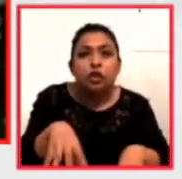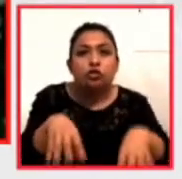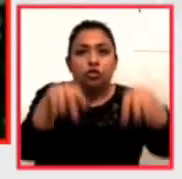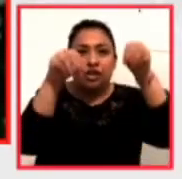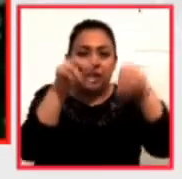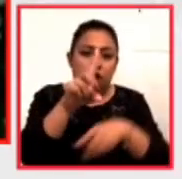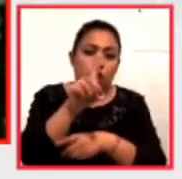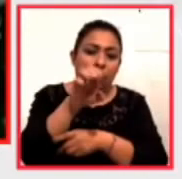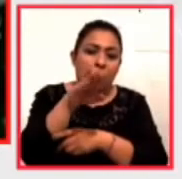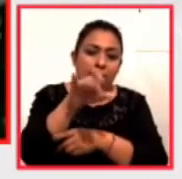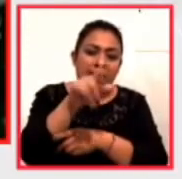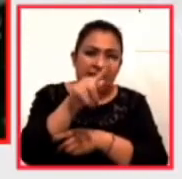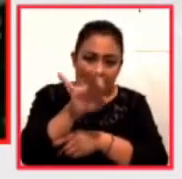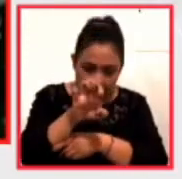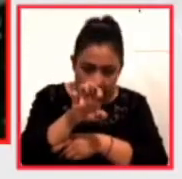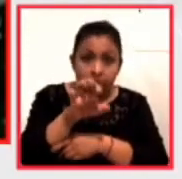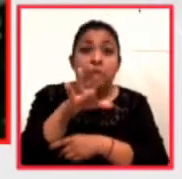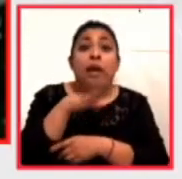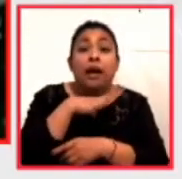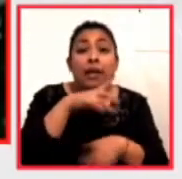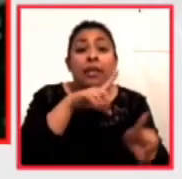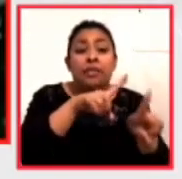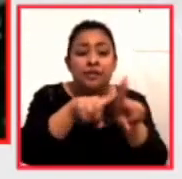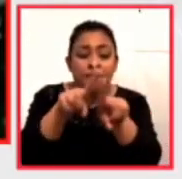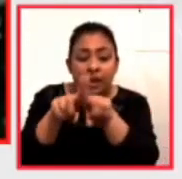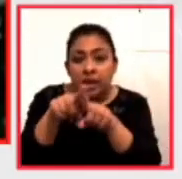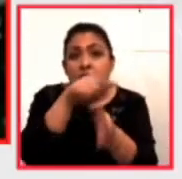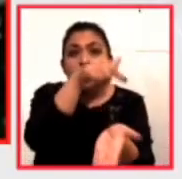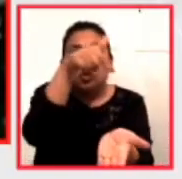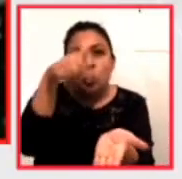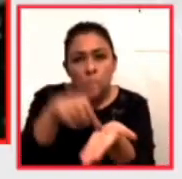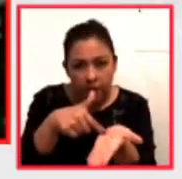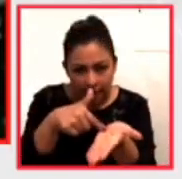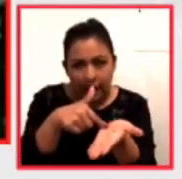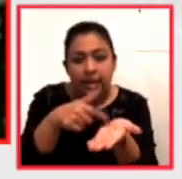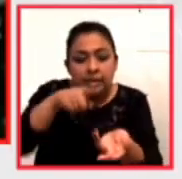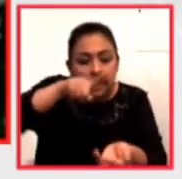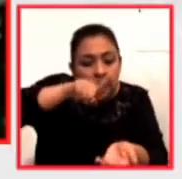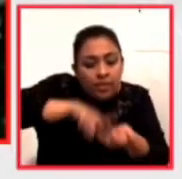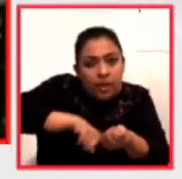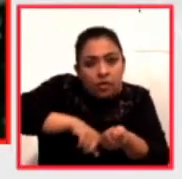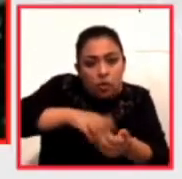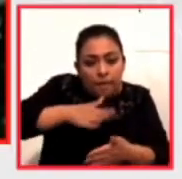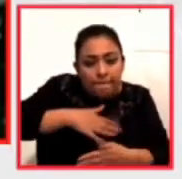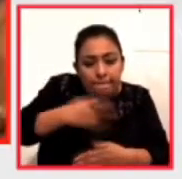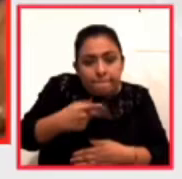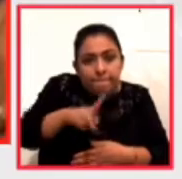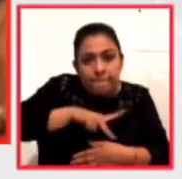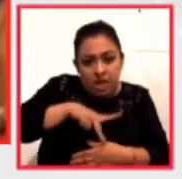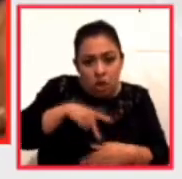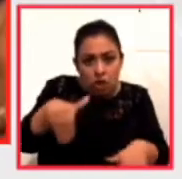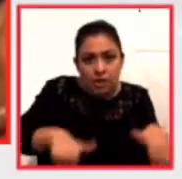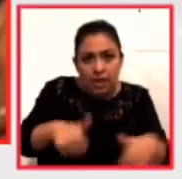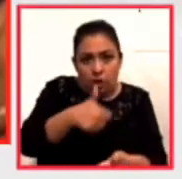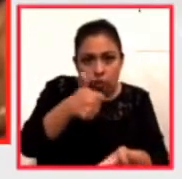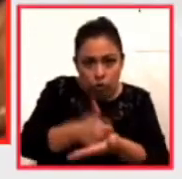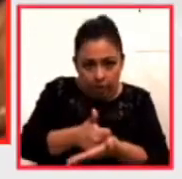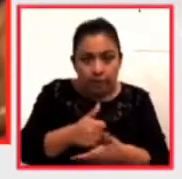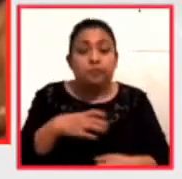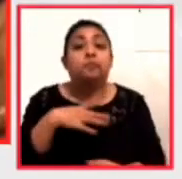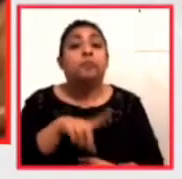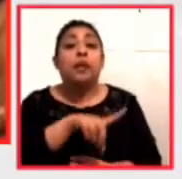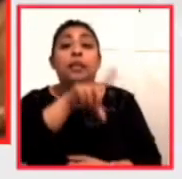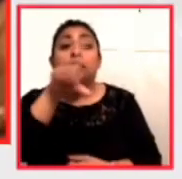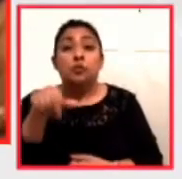Demente, que va a tener diferentes locaciones dentro del propio teatro de la ciudad. Posterior a